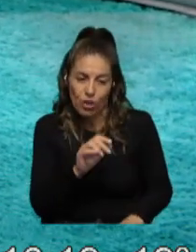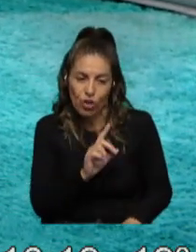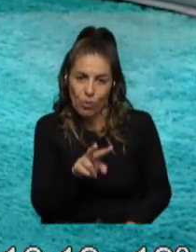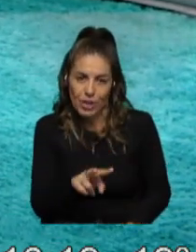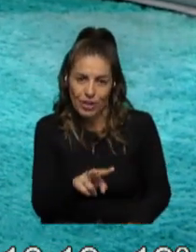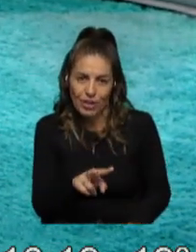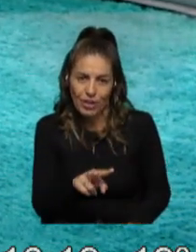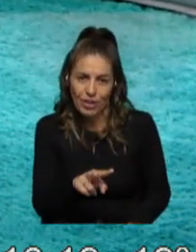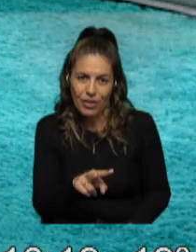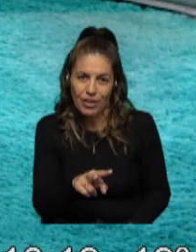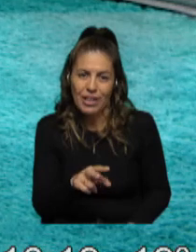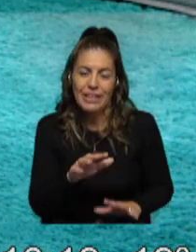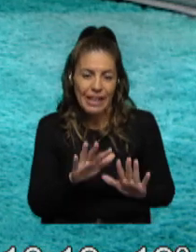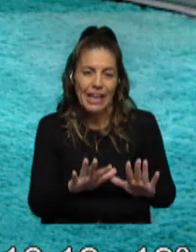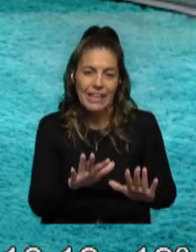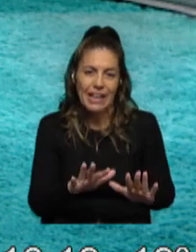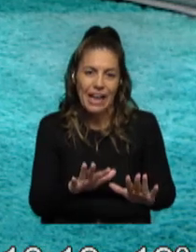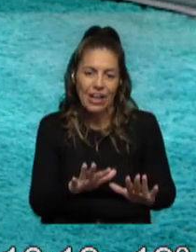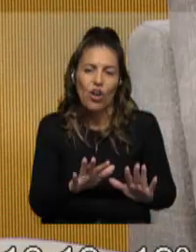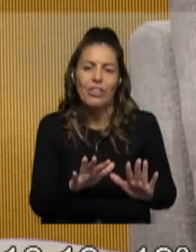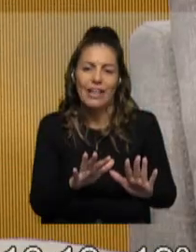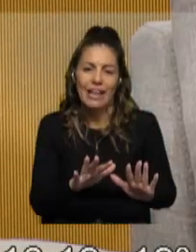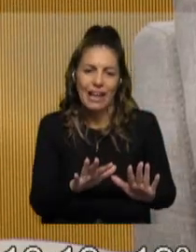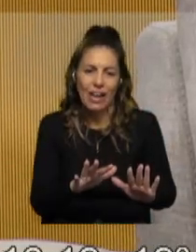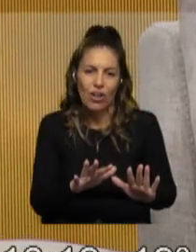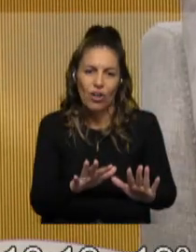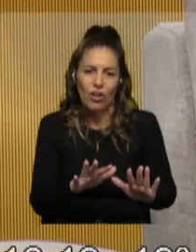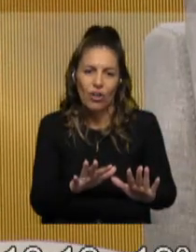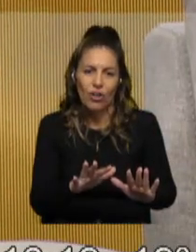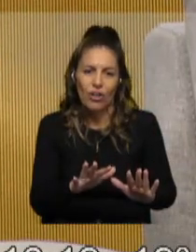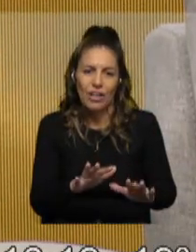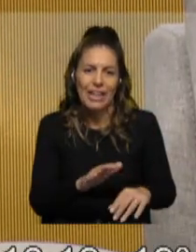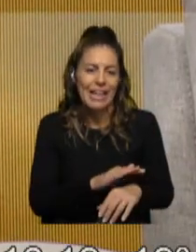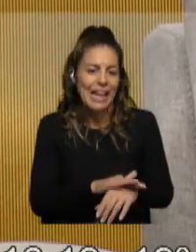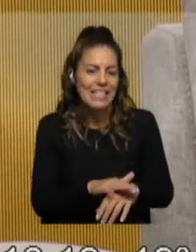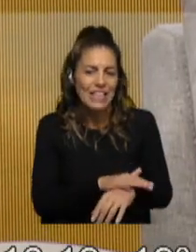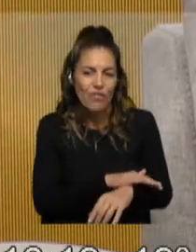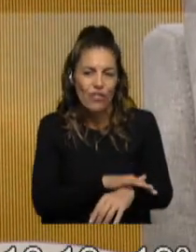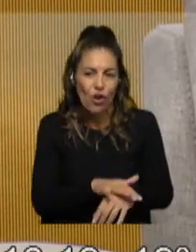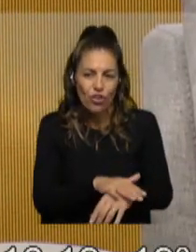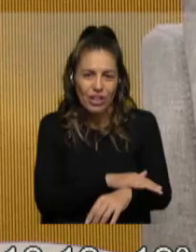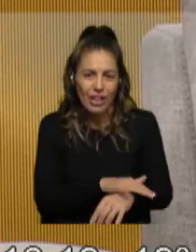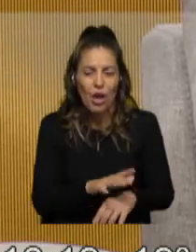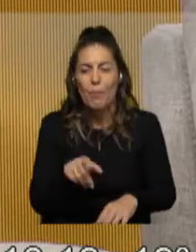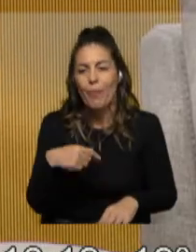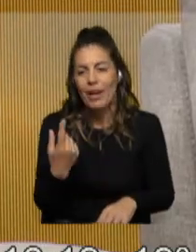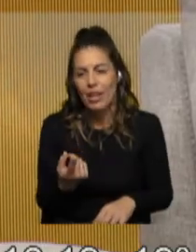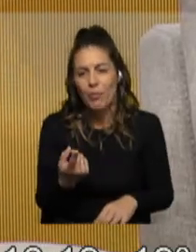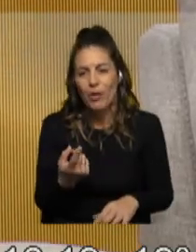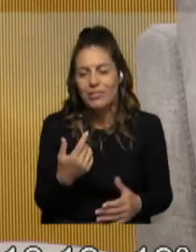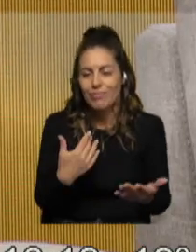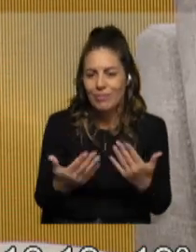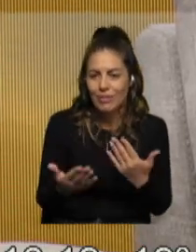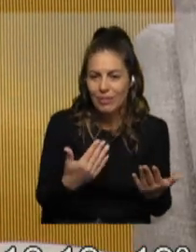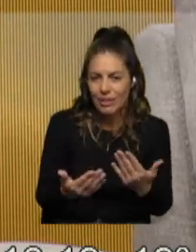Míralo, no, no va a pasar nada, pero tenés que dejar de que se... Exacto. Lo miro. Tenés que dejar que se frote, si es que él quiere, para después muchas veces tratar de interactuar. Hay veces